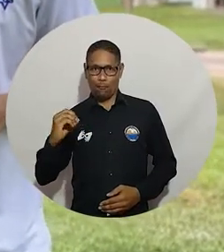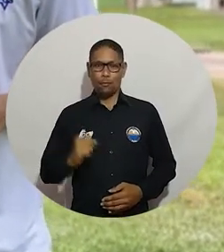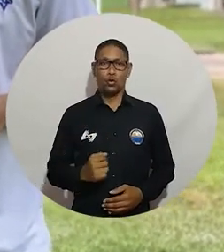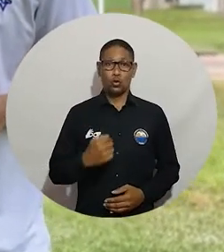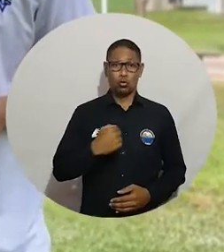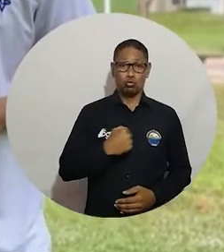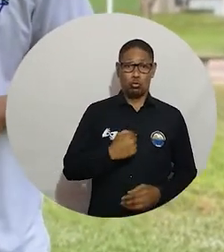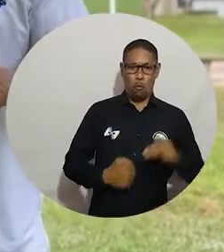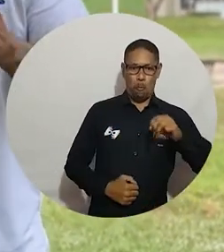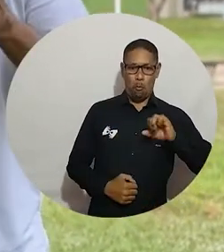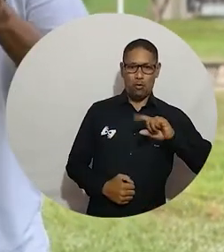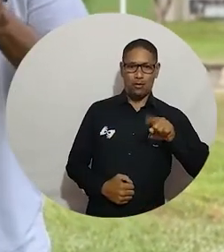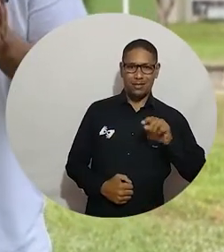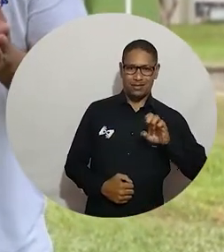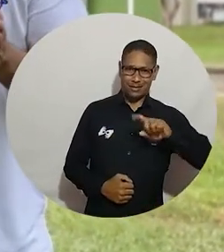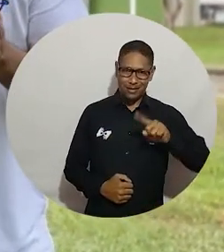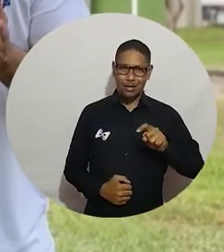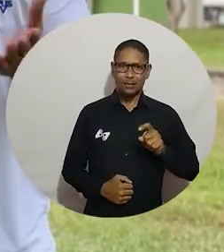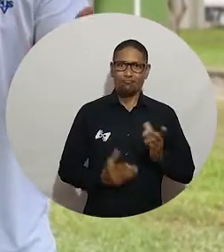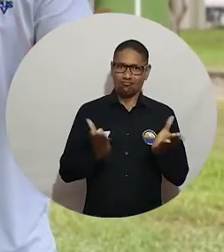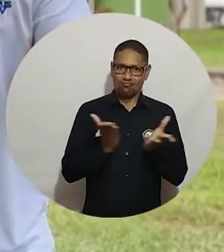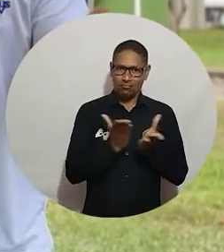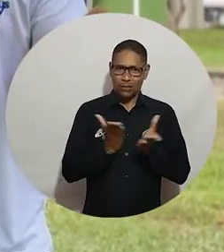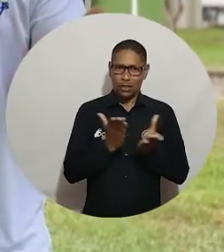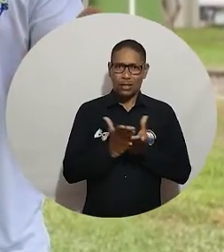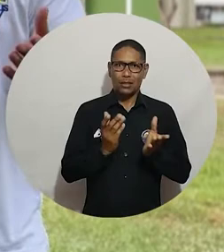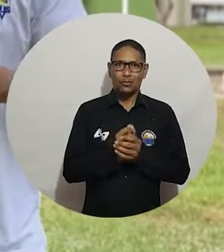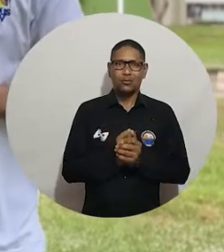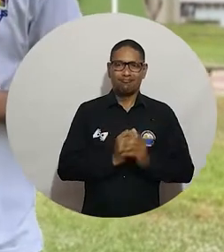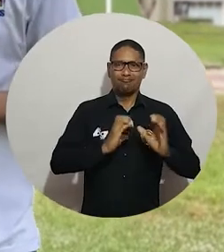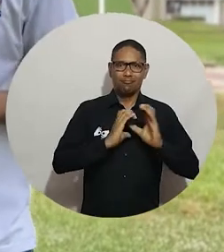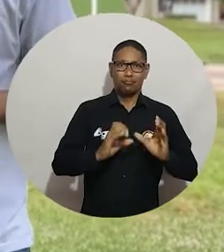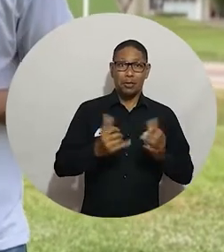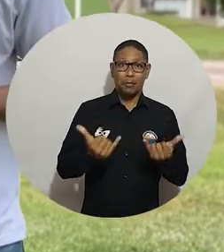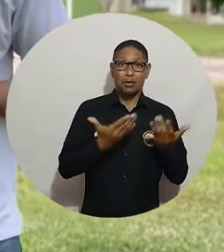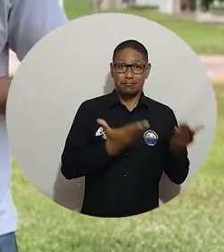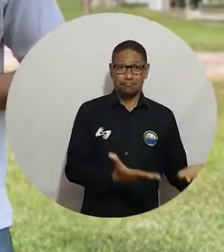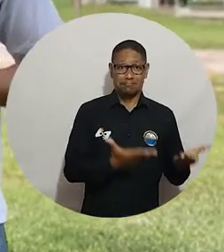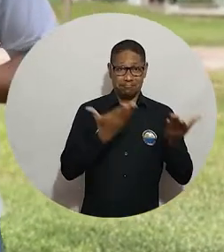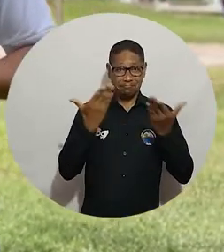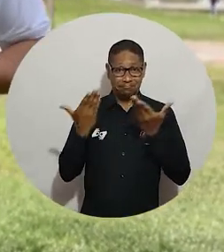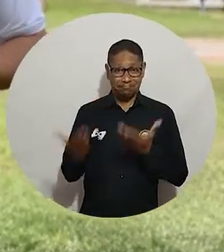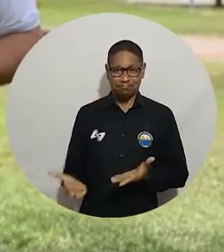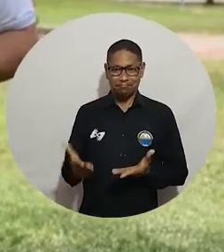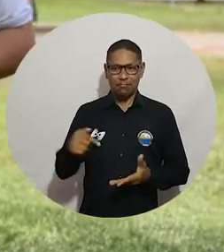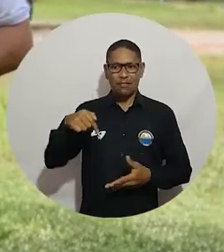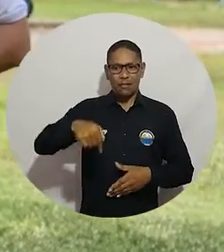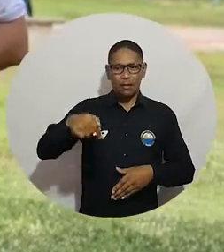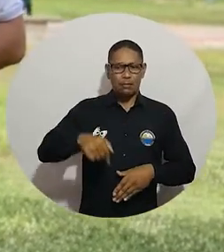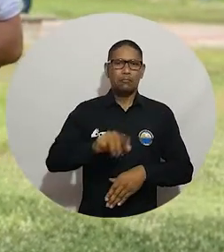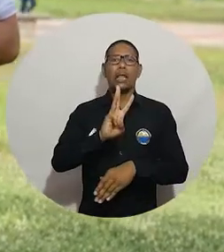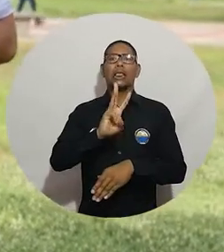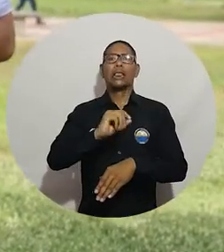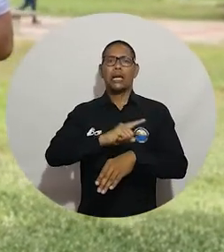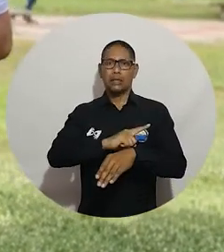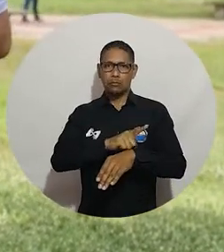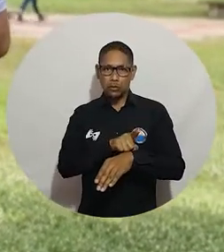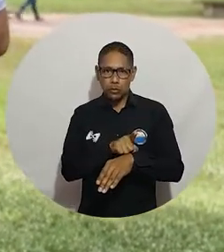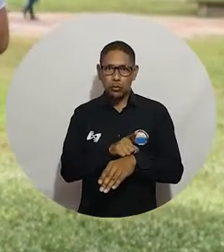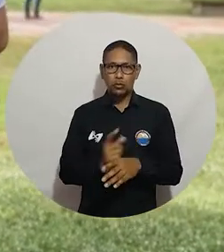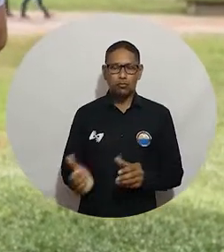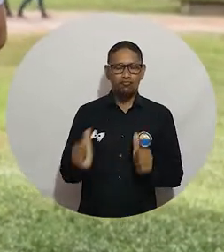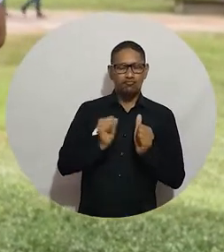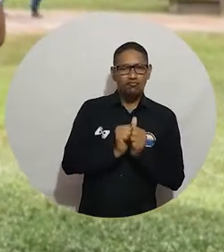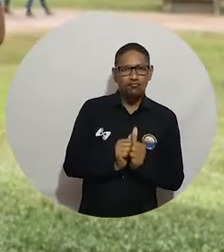de administración de empresas. Y yo soy Moisés Sanjuanelo, estudiante del programa de economía. Los invitamos a que nos acompañen durante los siguientes 30